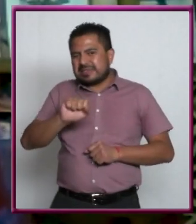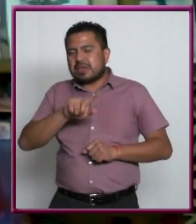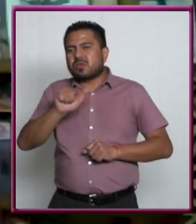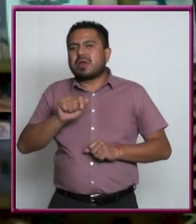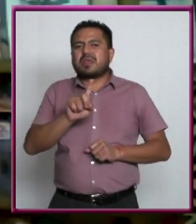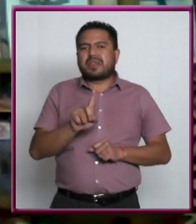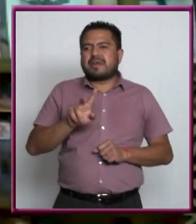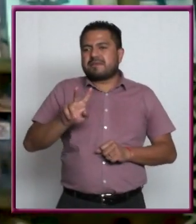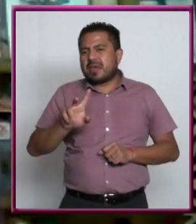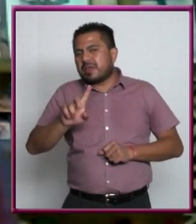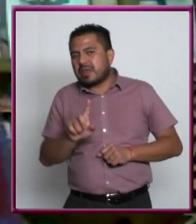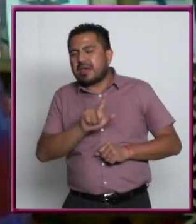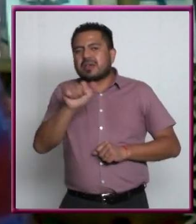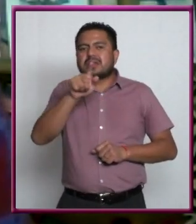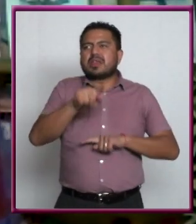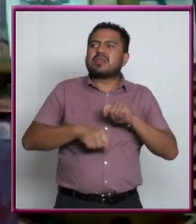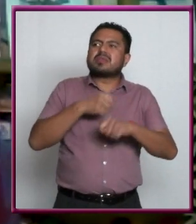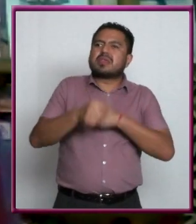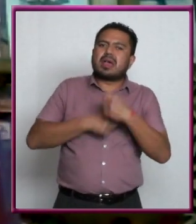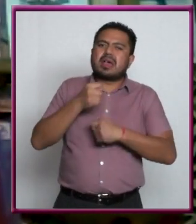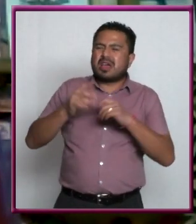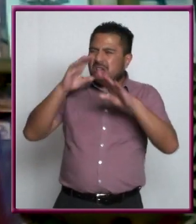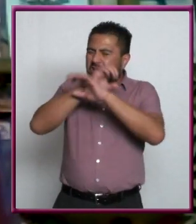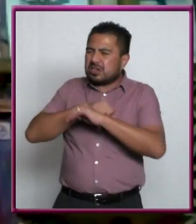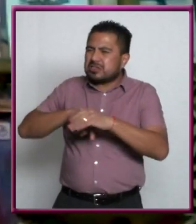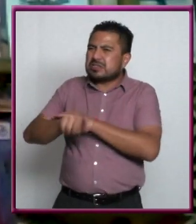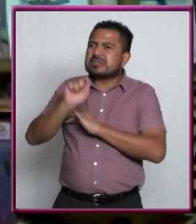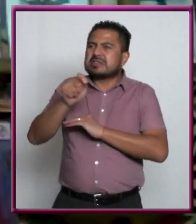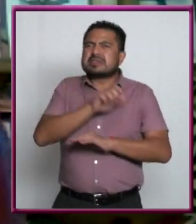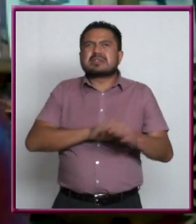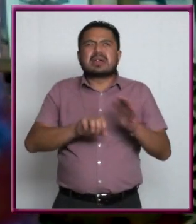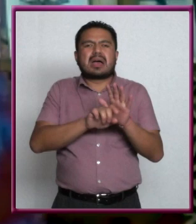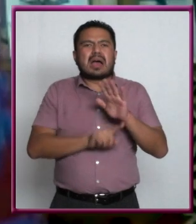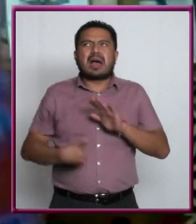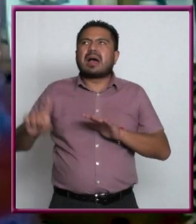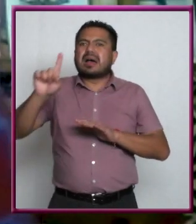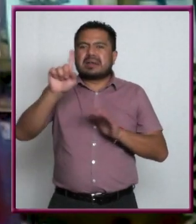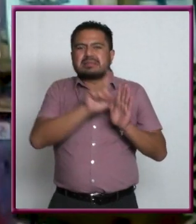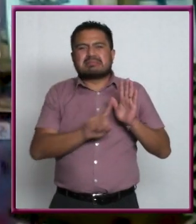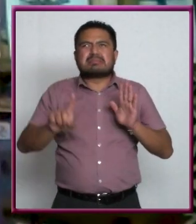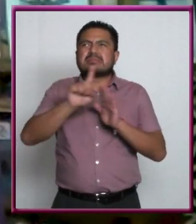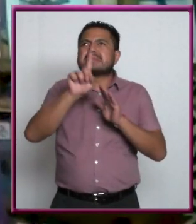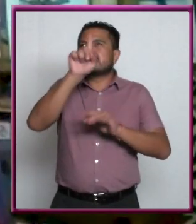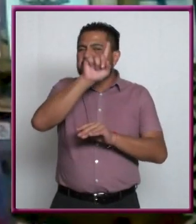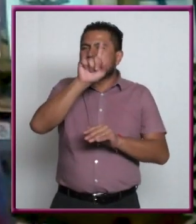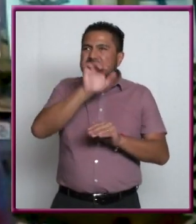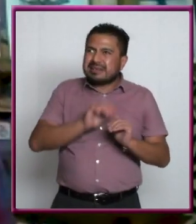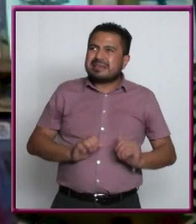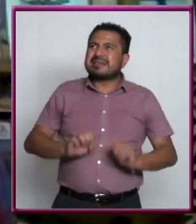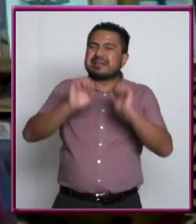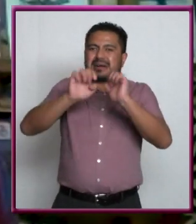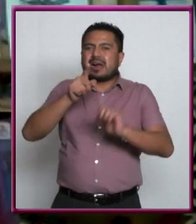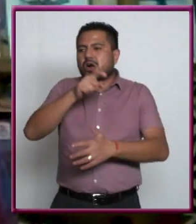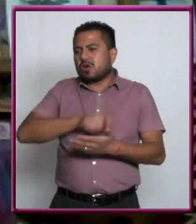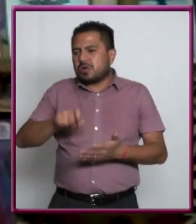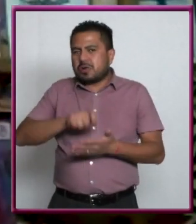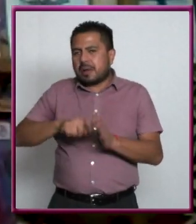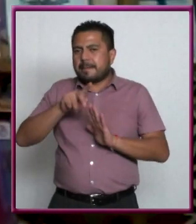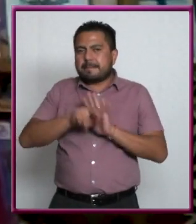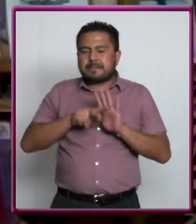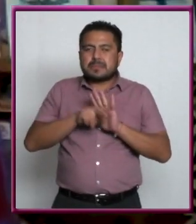VHS, llegamos al DVD, tenías que ir a tu tienda ahí oscura y arriba, ¿no? En los altos de los edificios a comprar estas